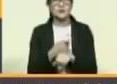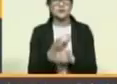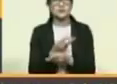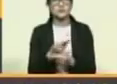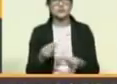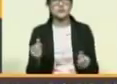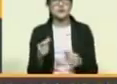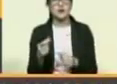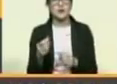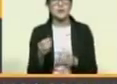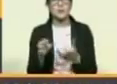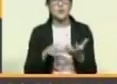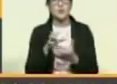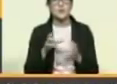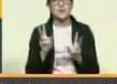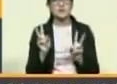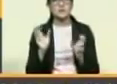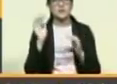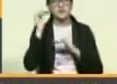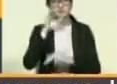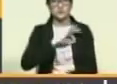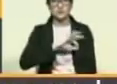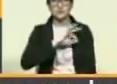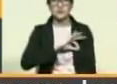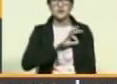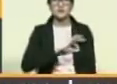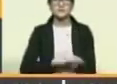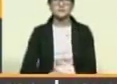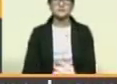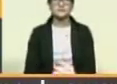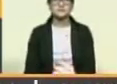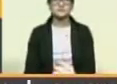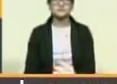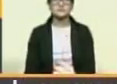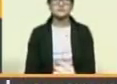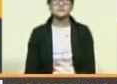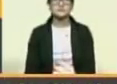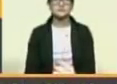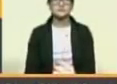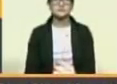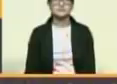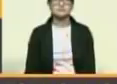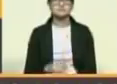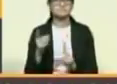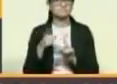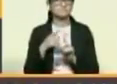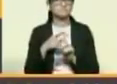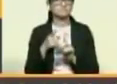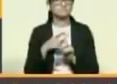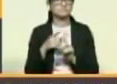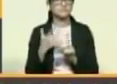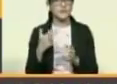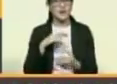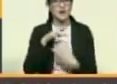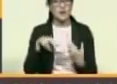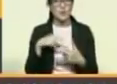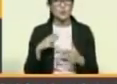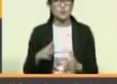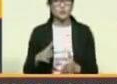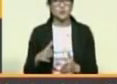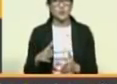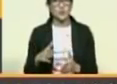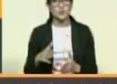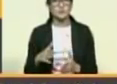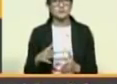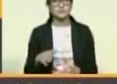estos problemas en el tema de atención social? Bueno, sin lugar a duda, una prioridad central de la revolución ha sido y